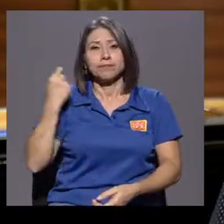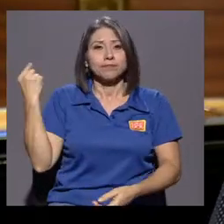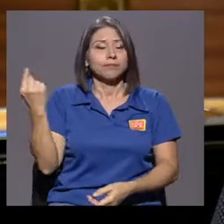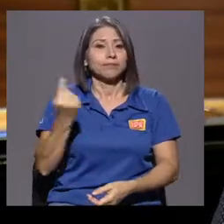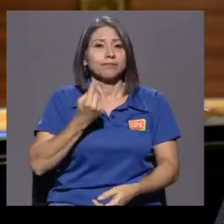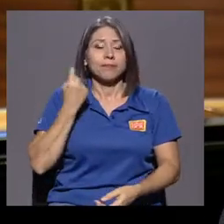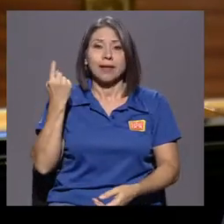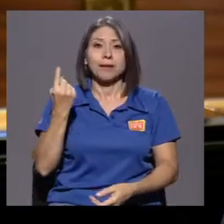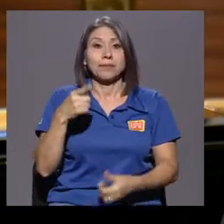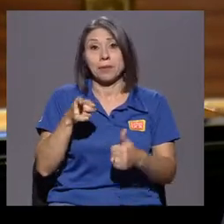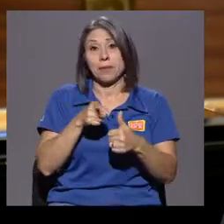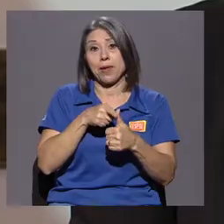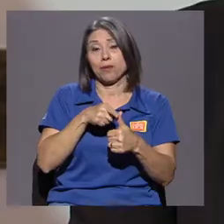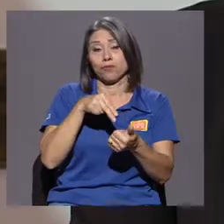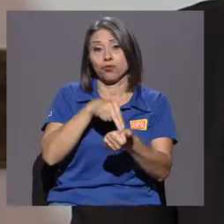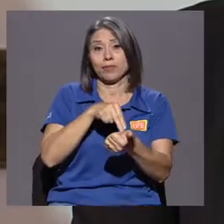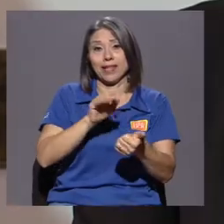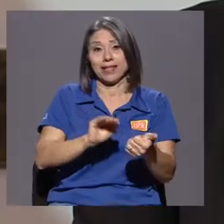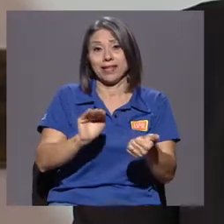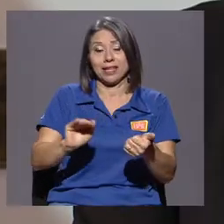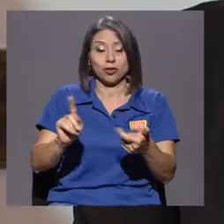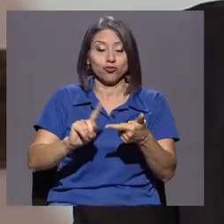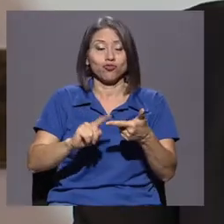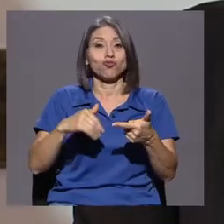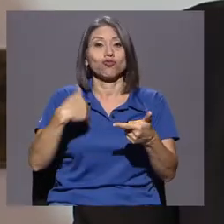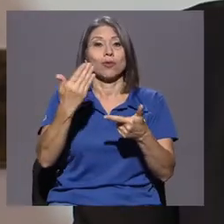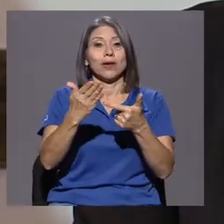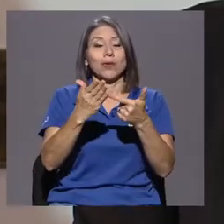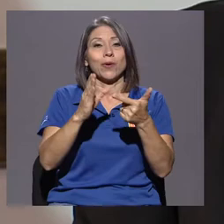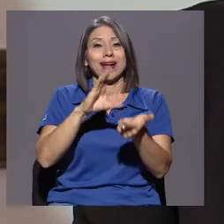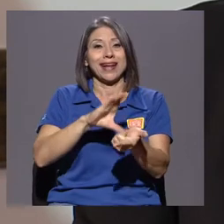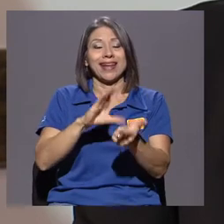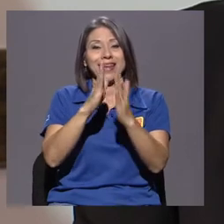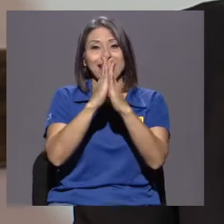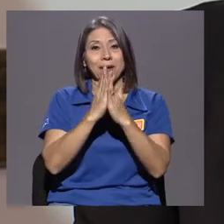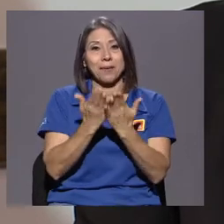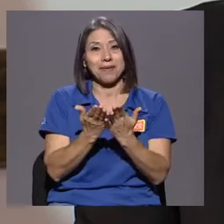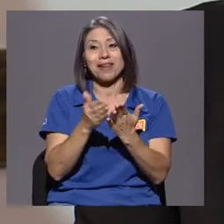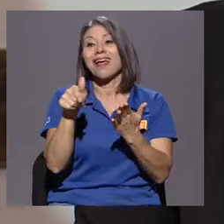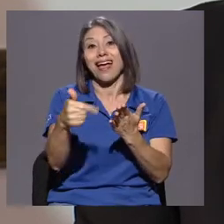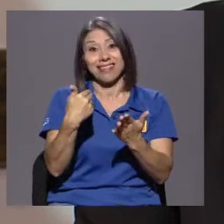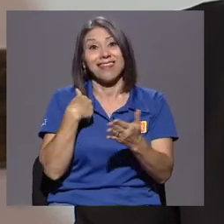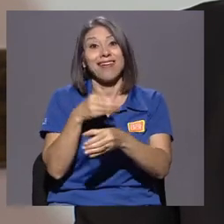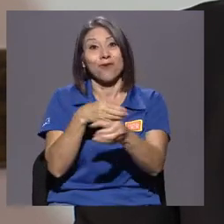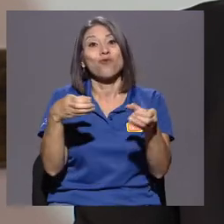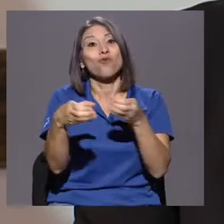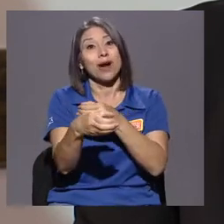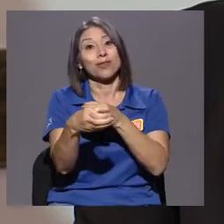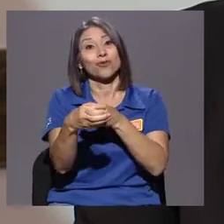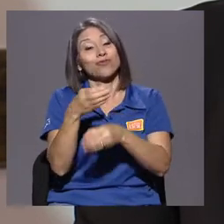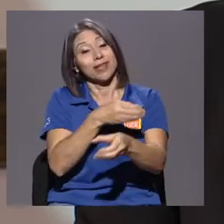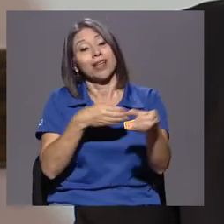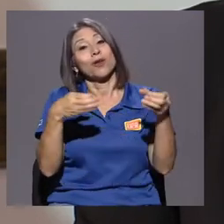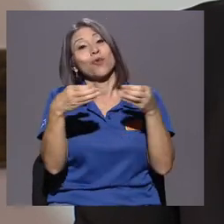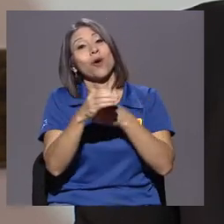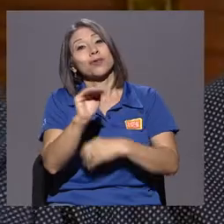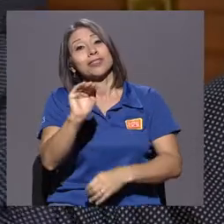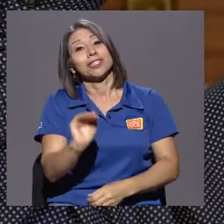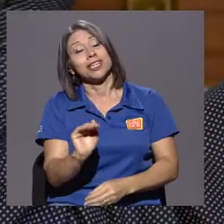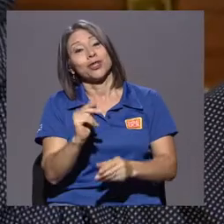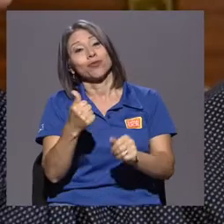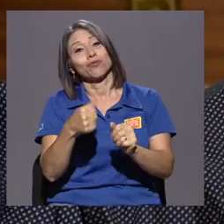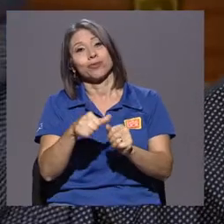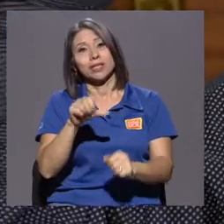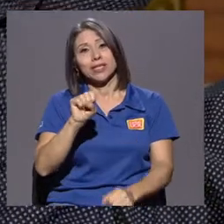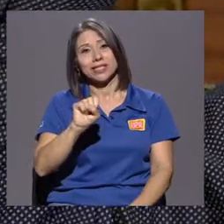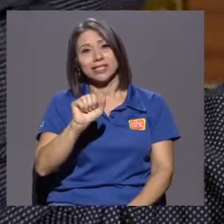primero él fue el hospital de niños luego la clínica bíblica hasta un cuarto me tenían en la clínica bíblica el cuarto del chiquitos al voto que ya se sabía que